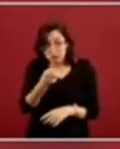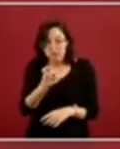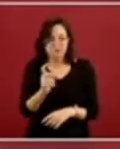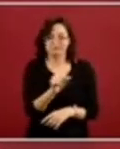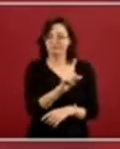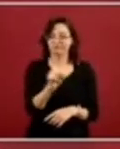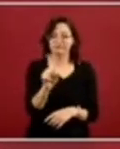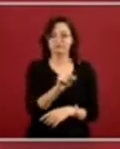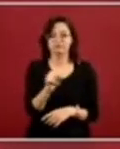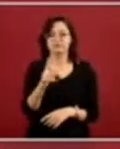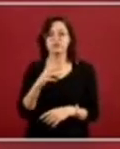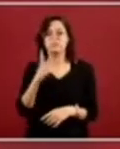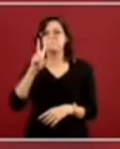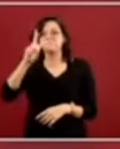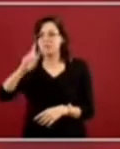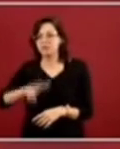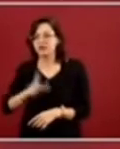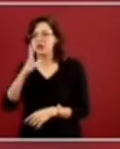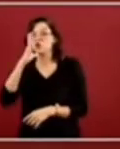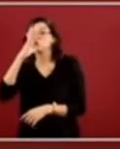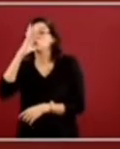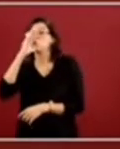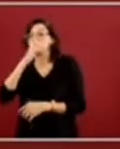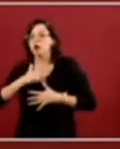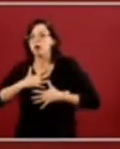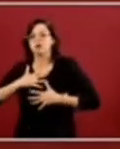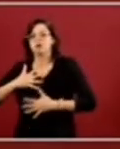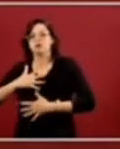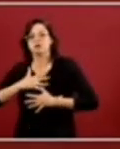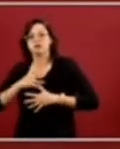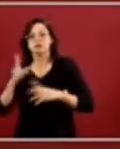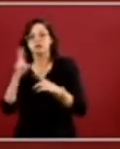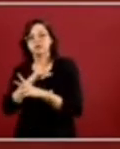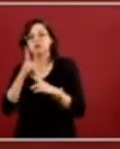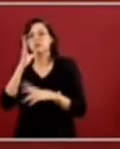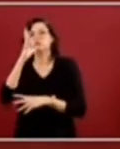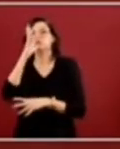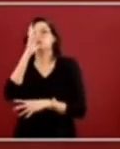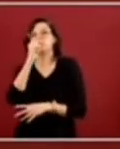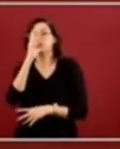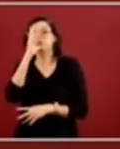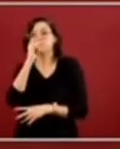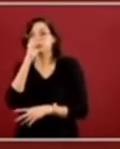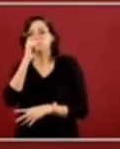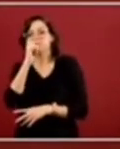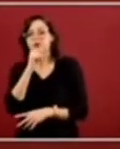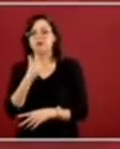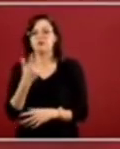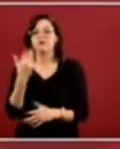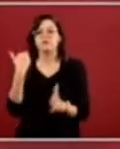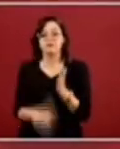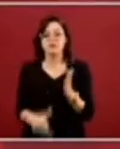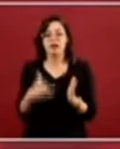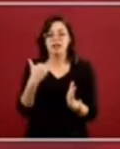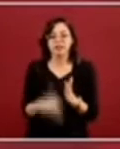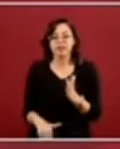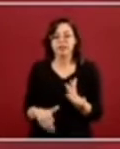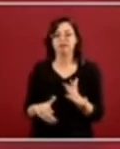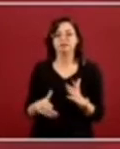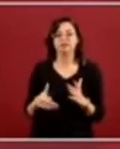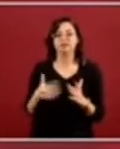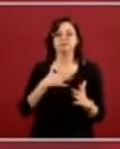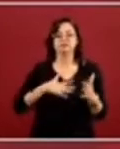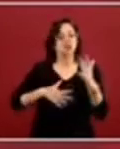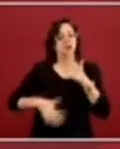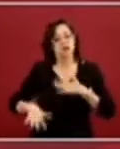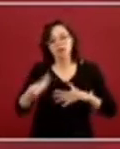sensación de no poder oxigenar suficientemente el cuerpo, es decir, la sensación de que falta aire o se fatiga la